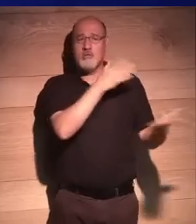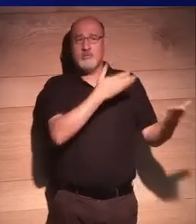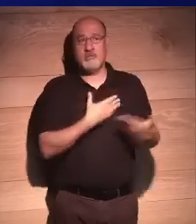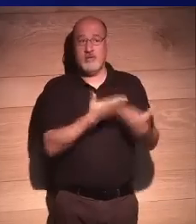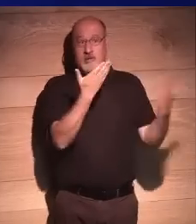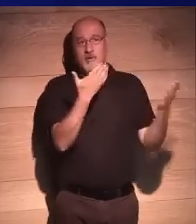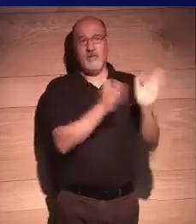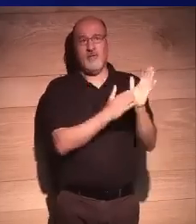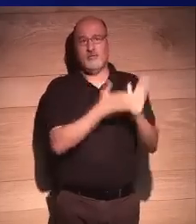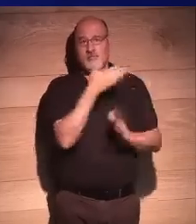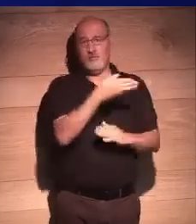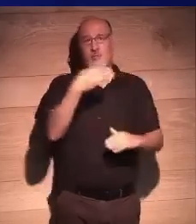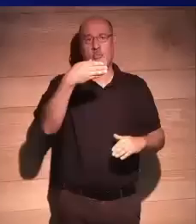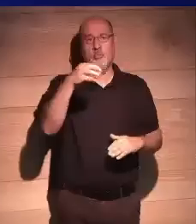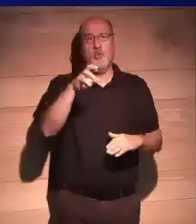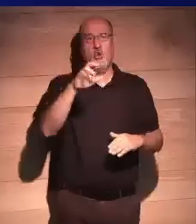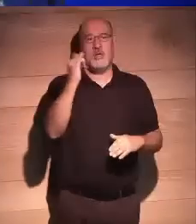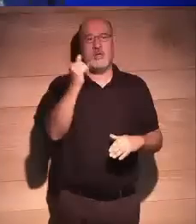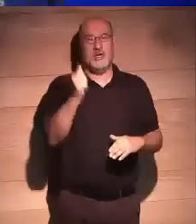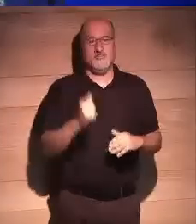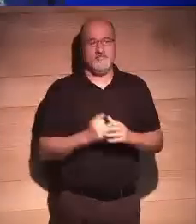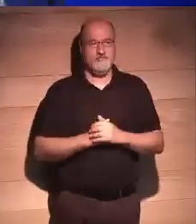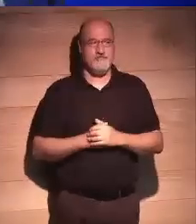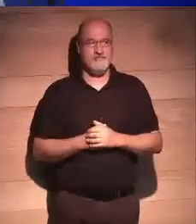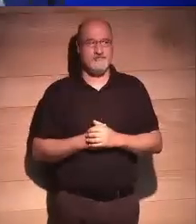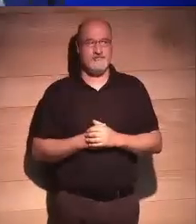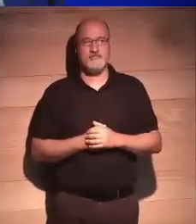aquí. Un aplauso para Borja. Gracias.